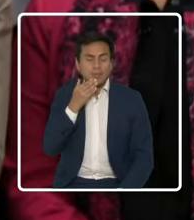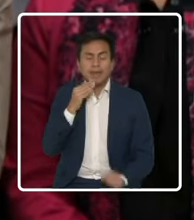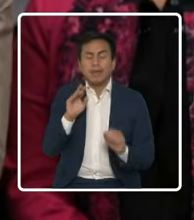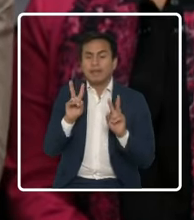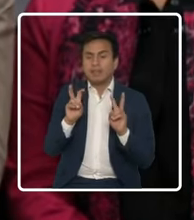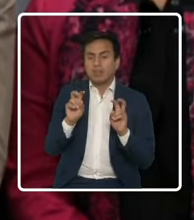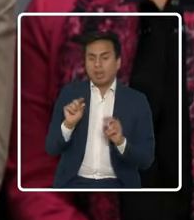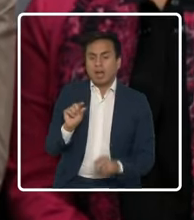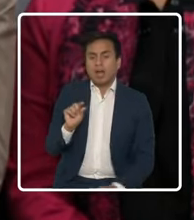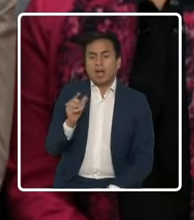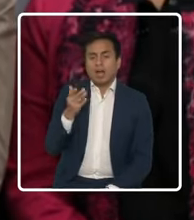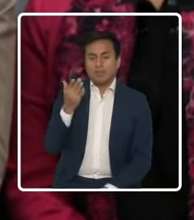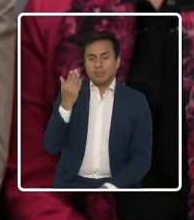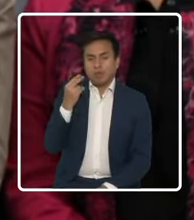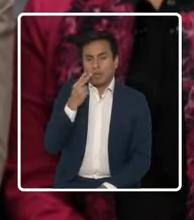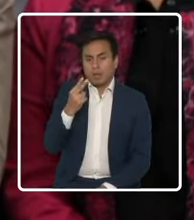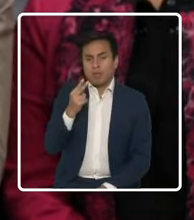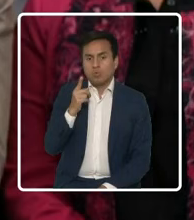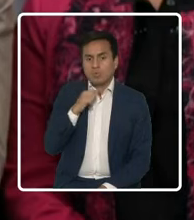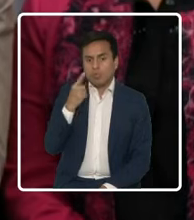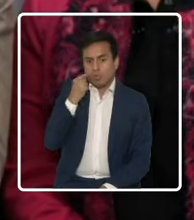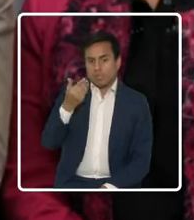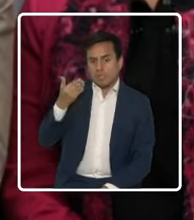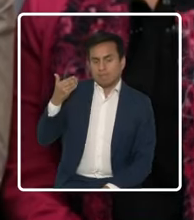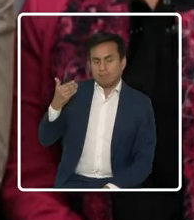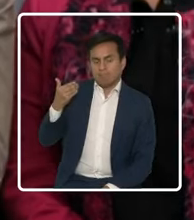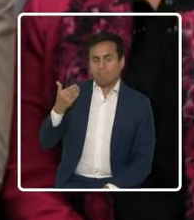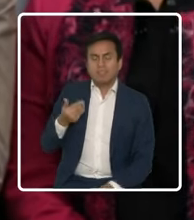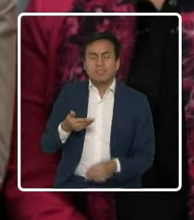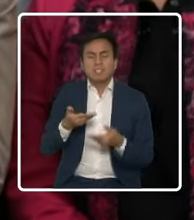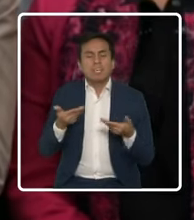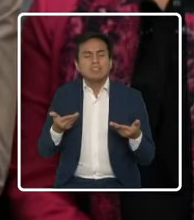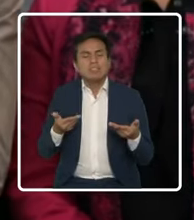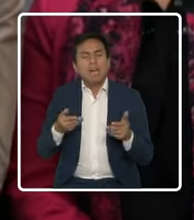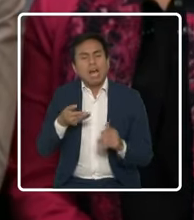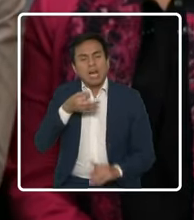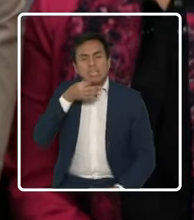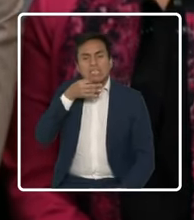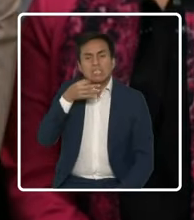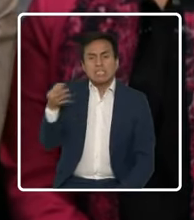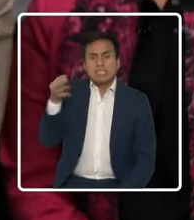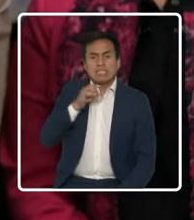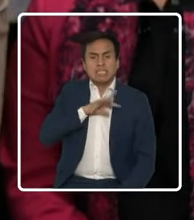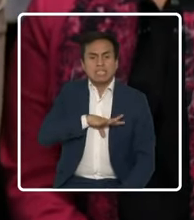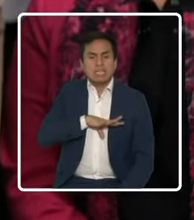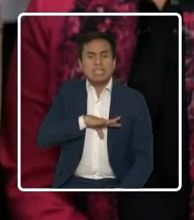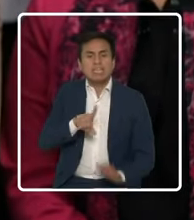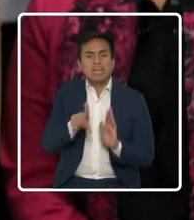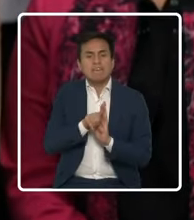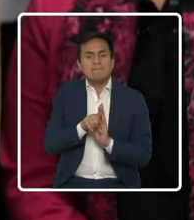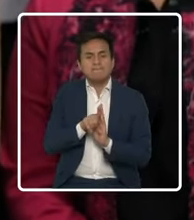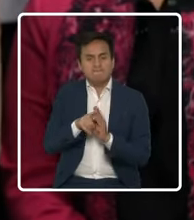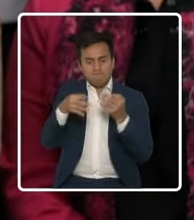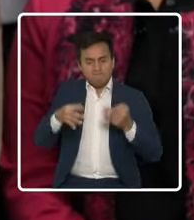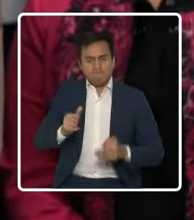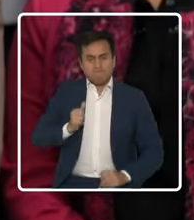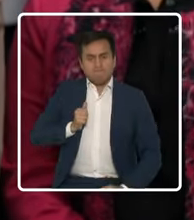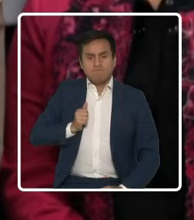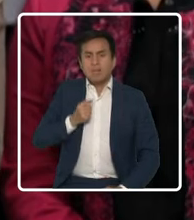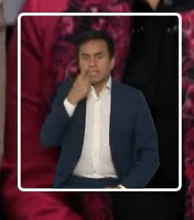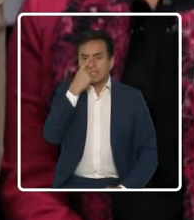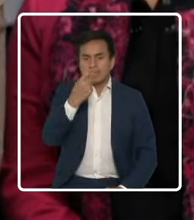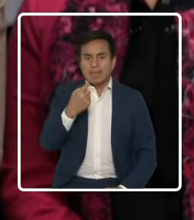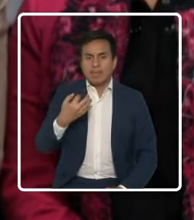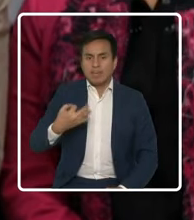que acabamos de ver en estos últimos días. Por lo tanto, acá cuando se señala que en Chile la ley se hace valer, estamos hablando en